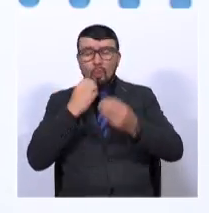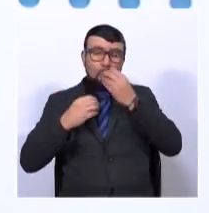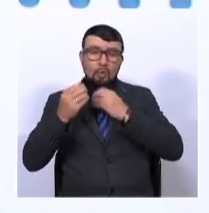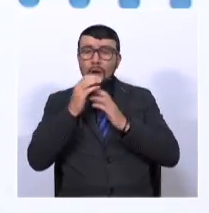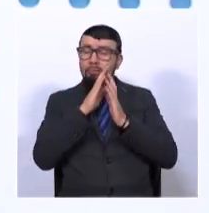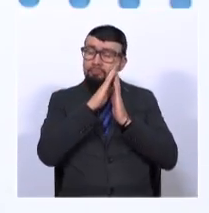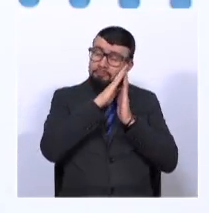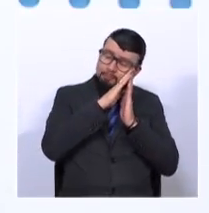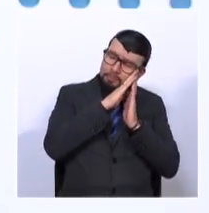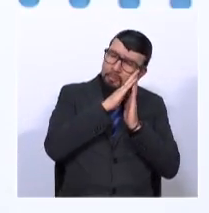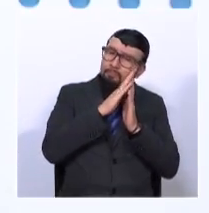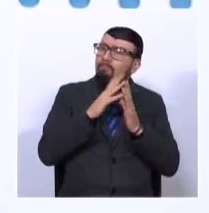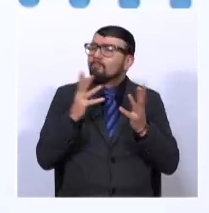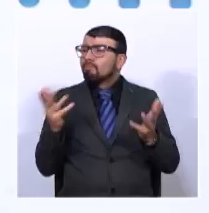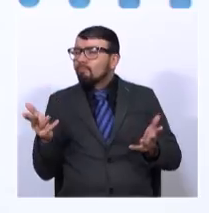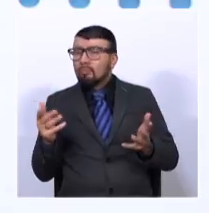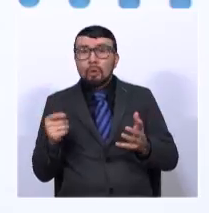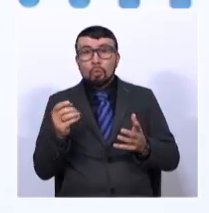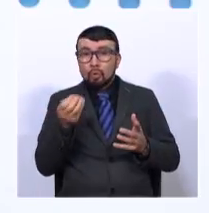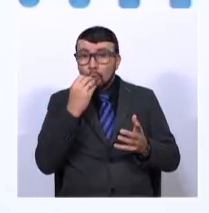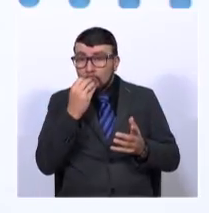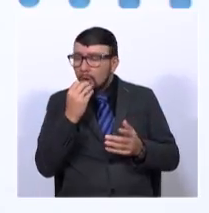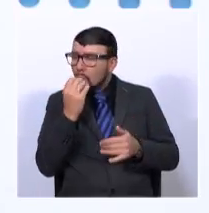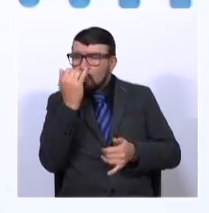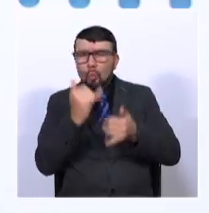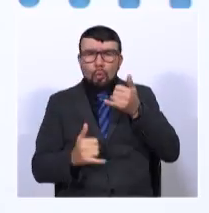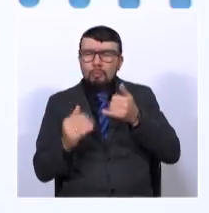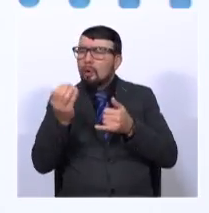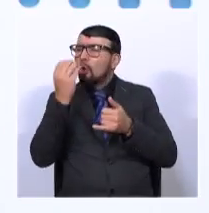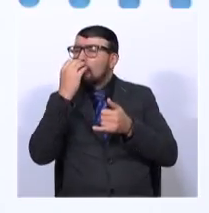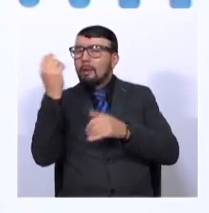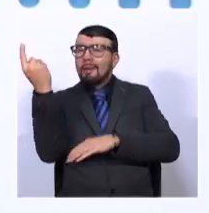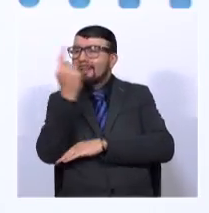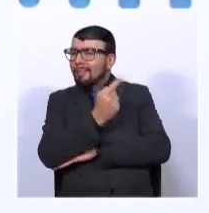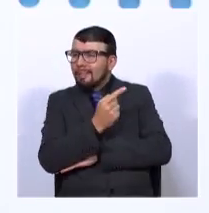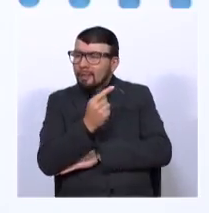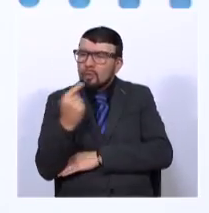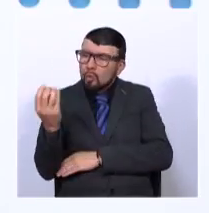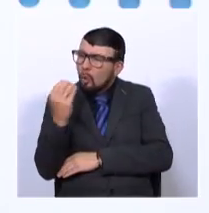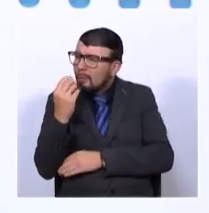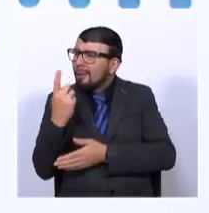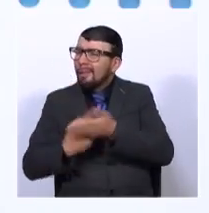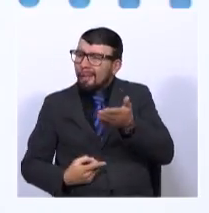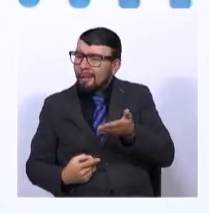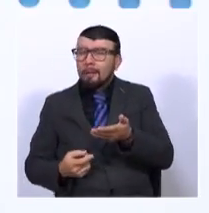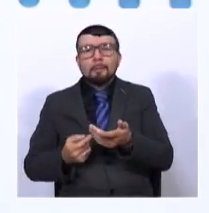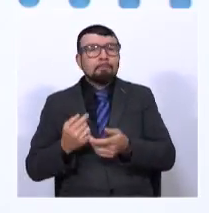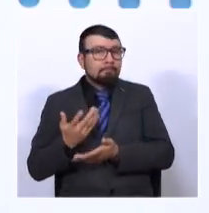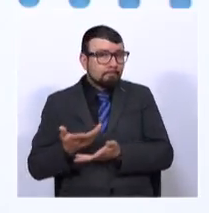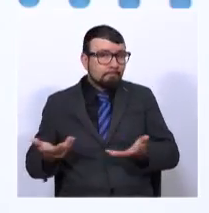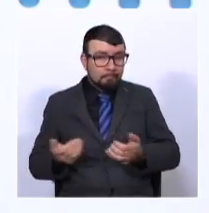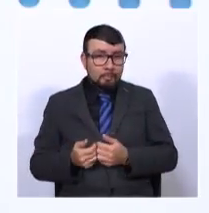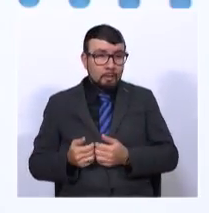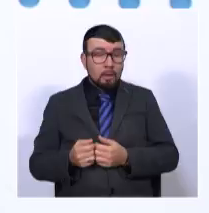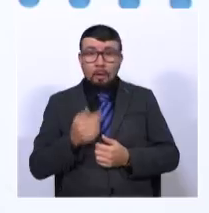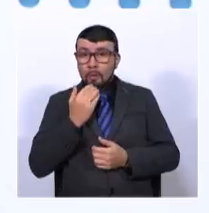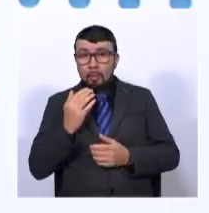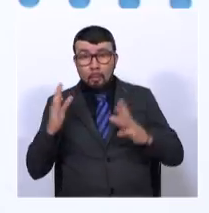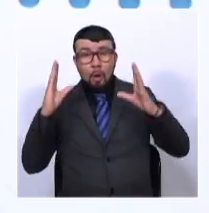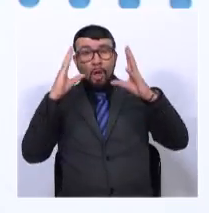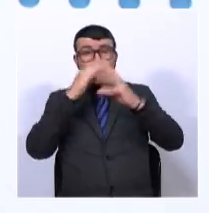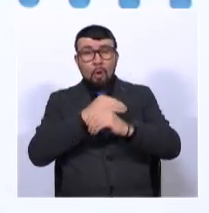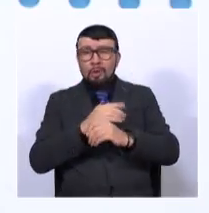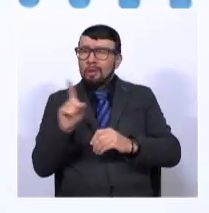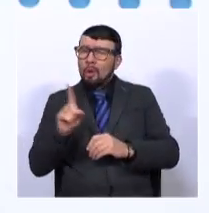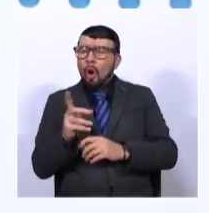comidas ingiere en la última comida del día, que nosotros insistimos allí, no se debe consumir alimentos